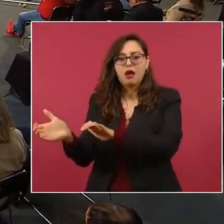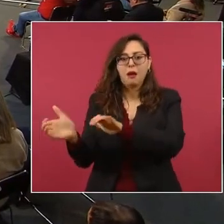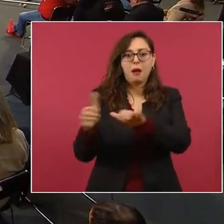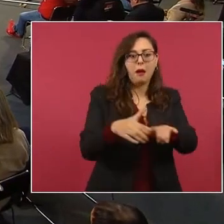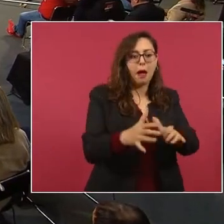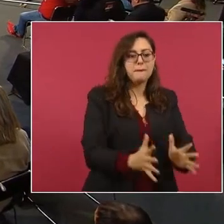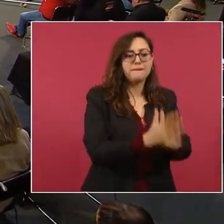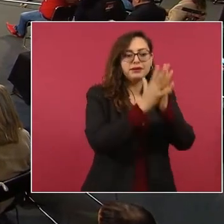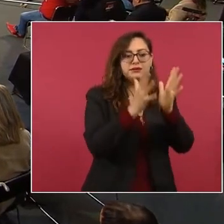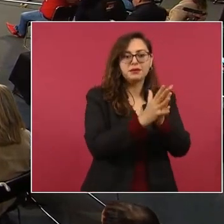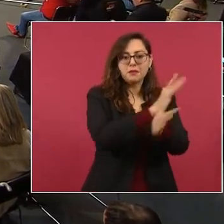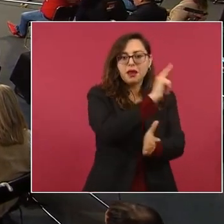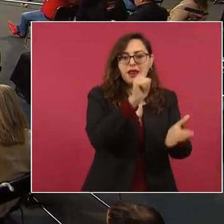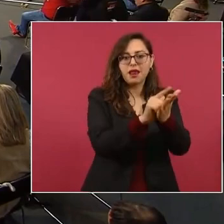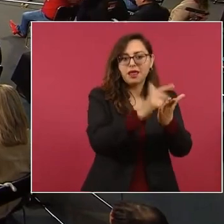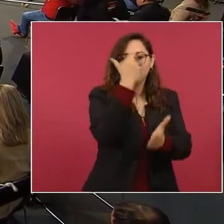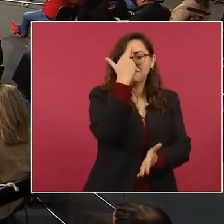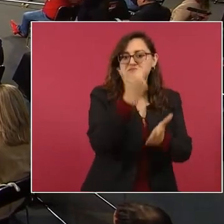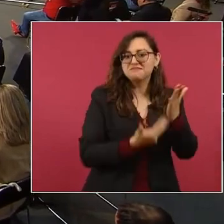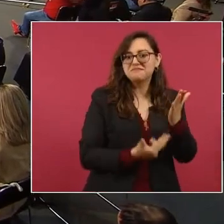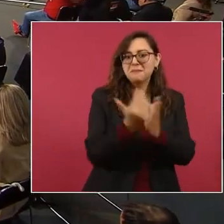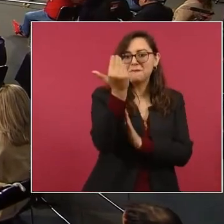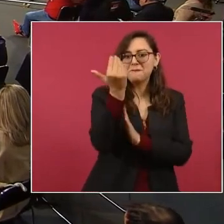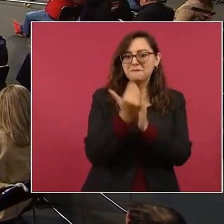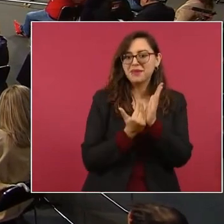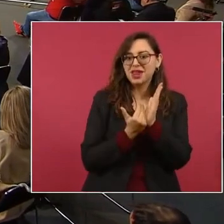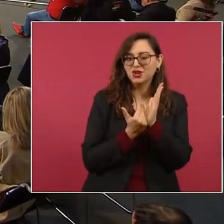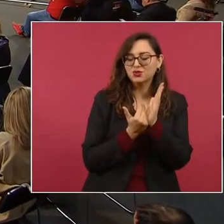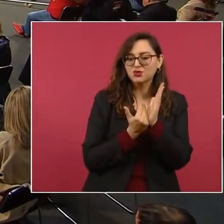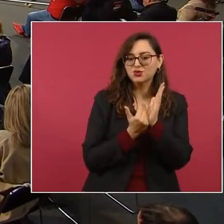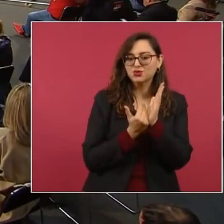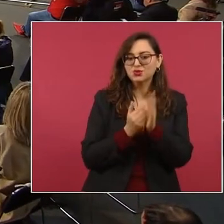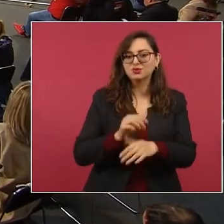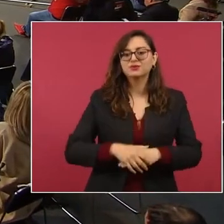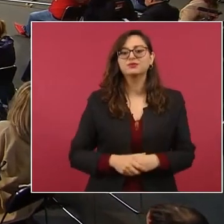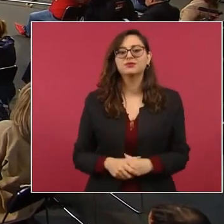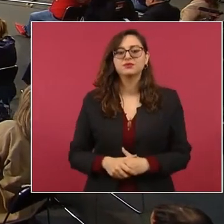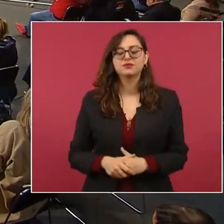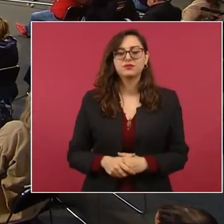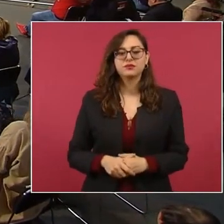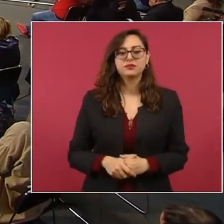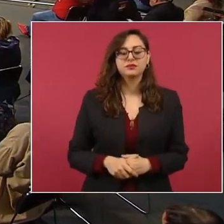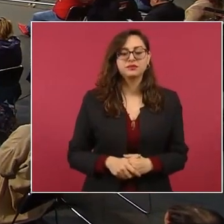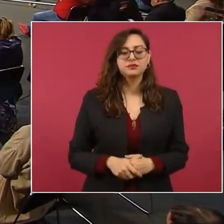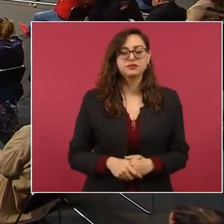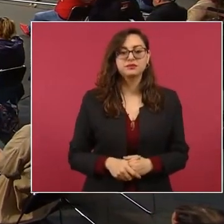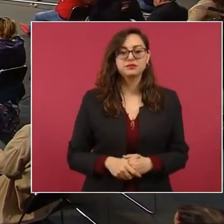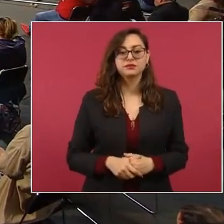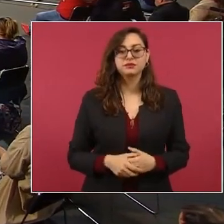en fin, sigue. Ese es lo mismo de homicidio. Adelante.